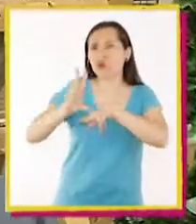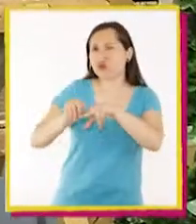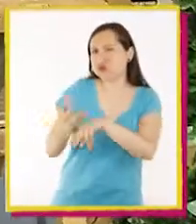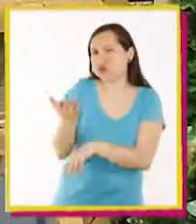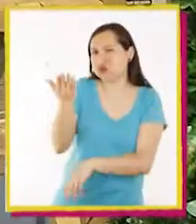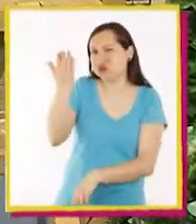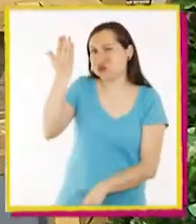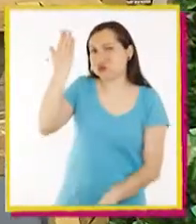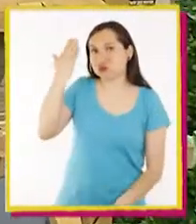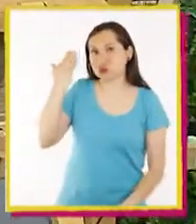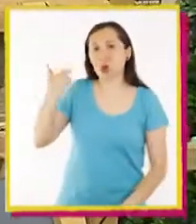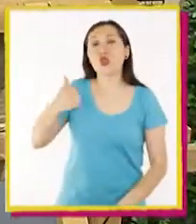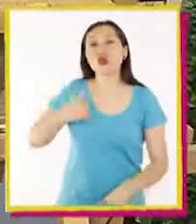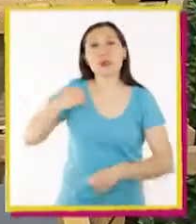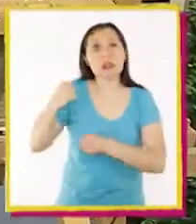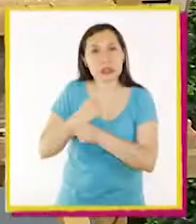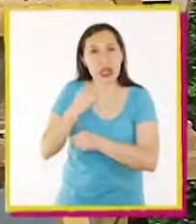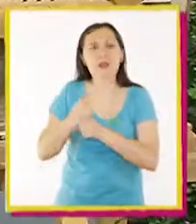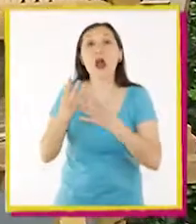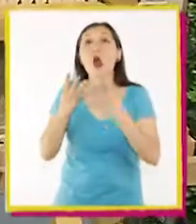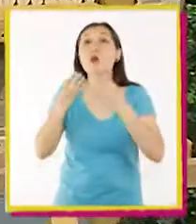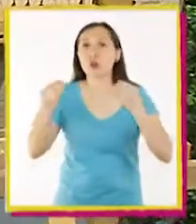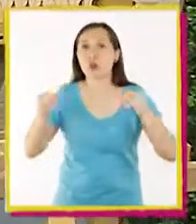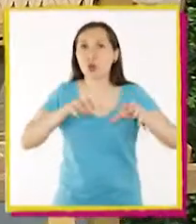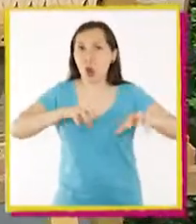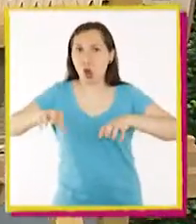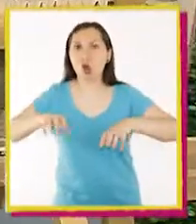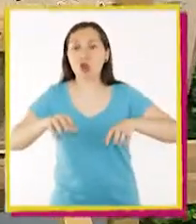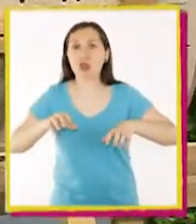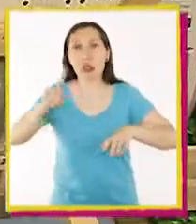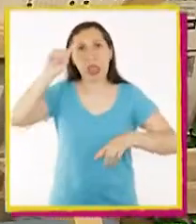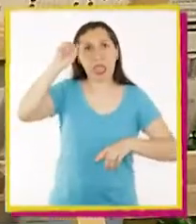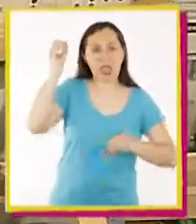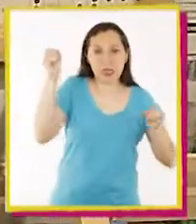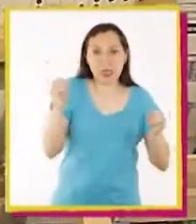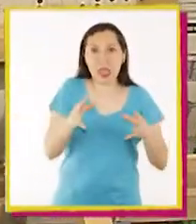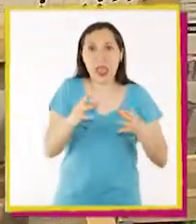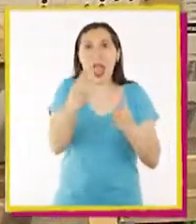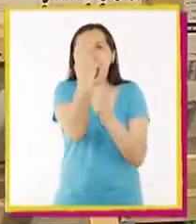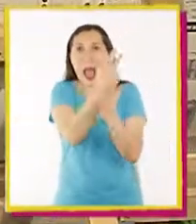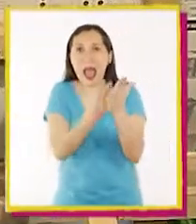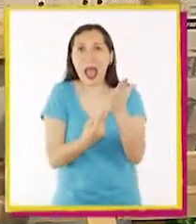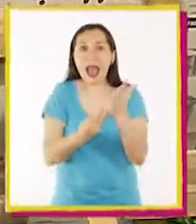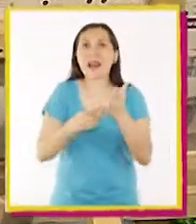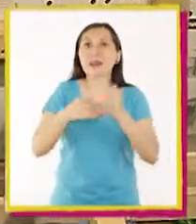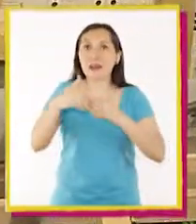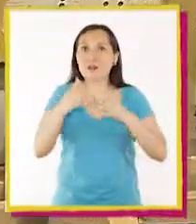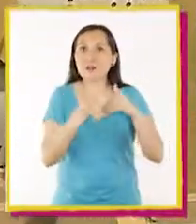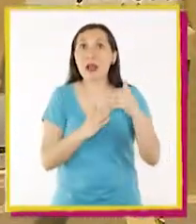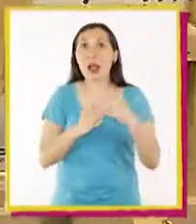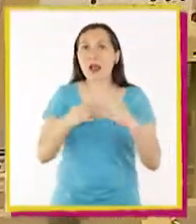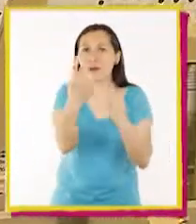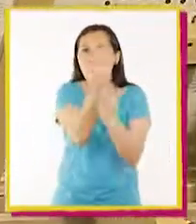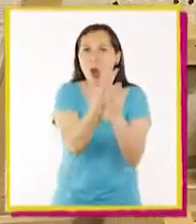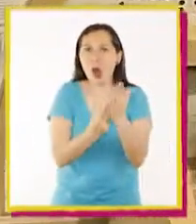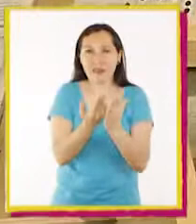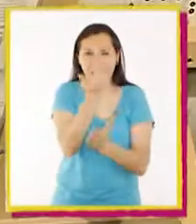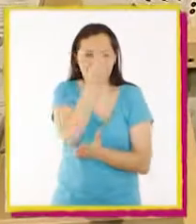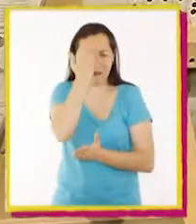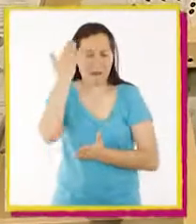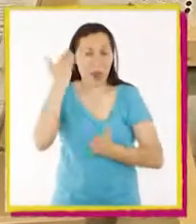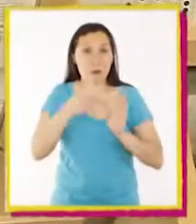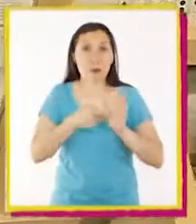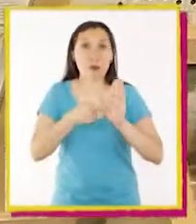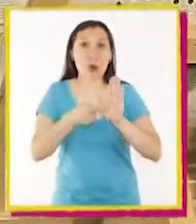muy antiguo. Me dediqué a hacer muchas cosas, inventos y obras de arte. Mi obra de arte